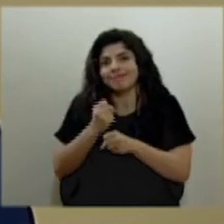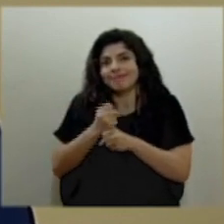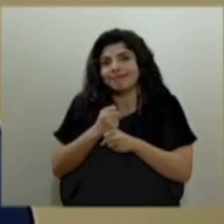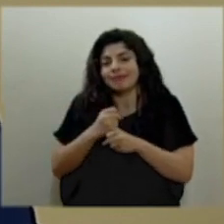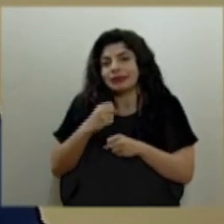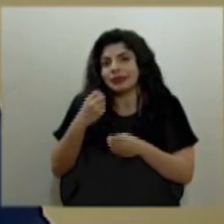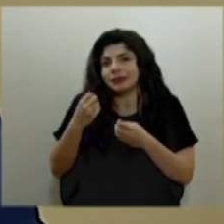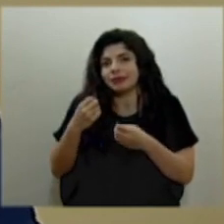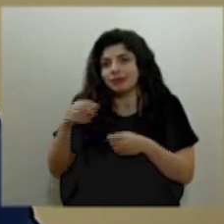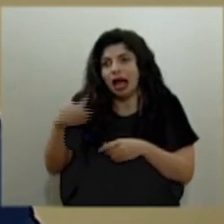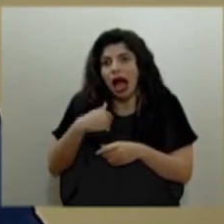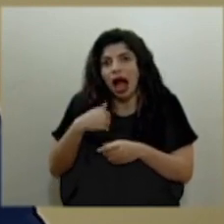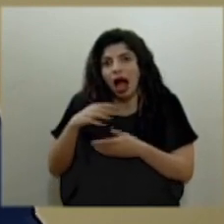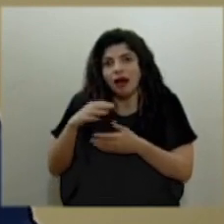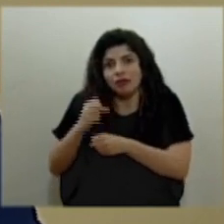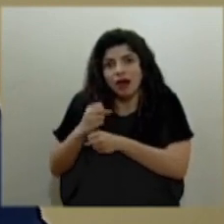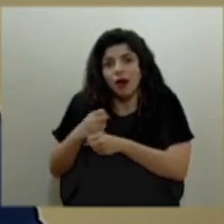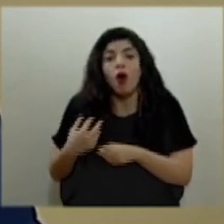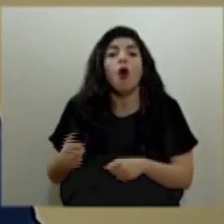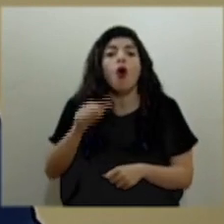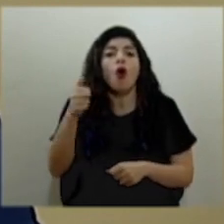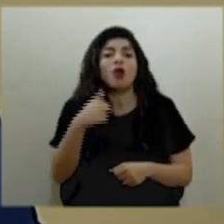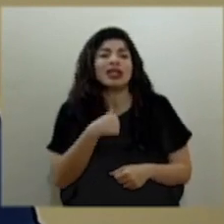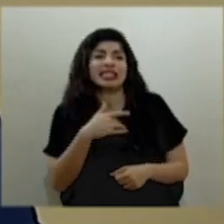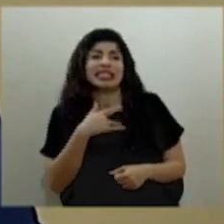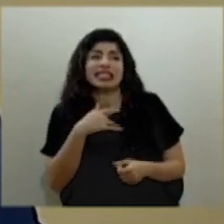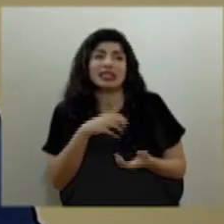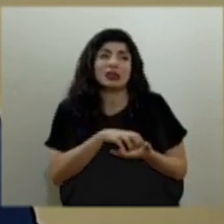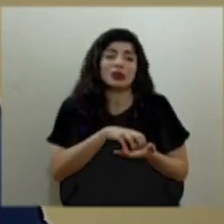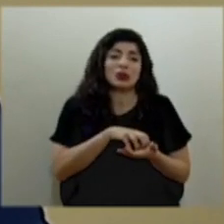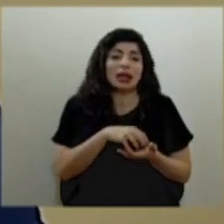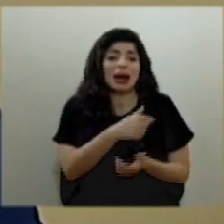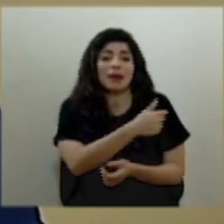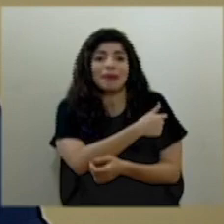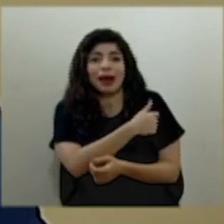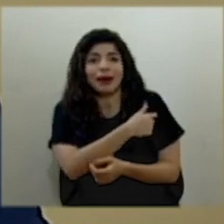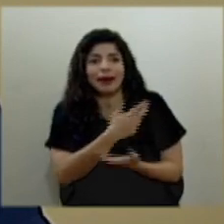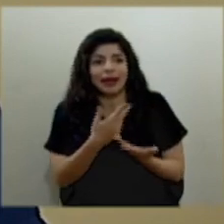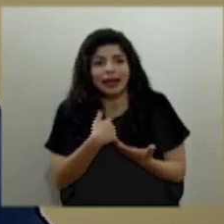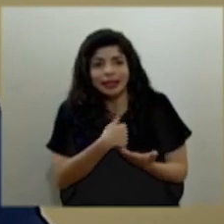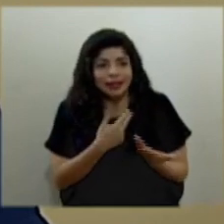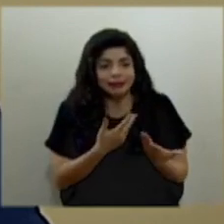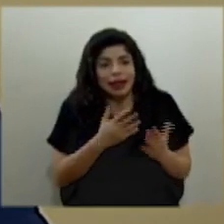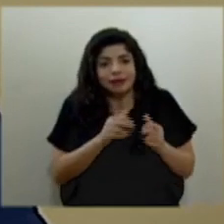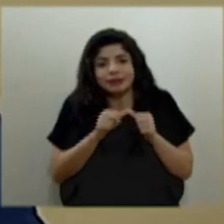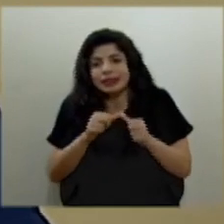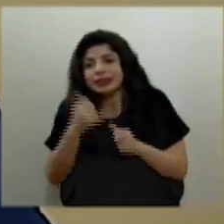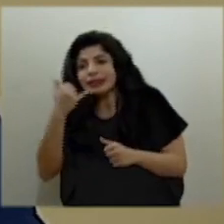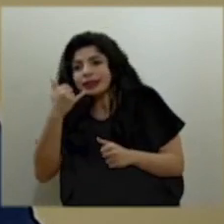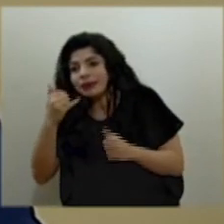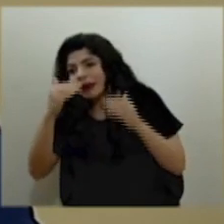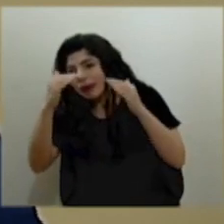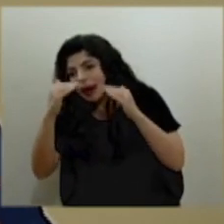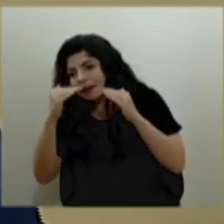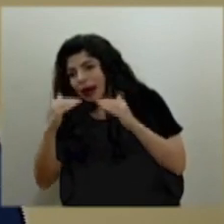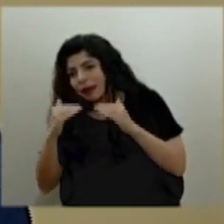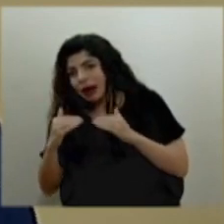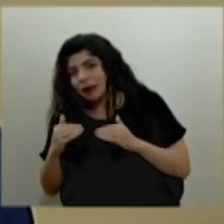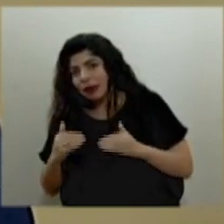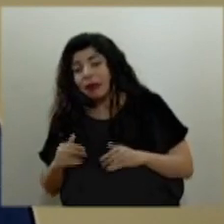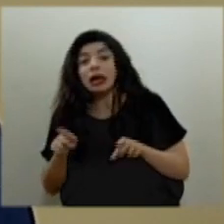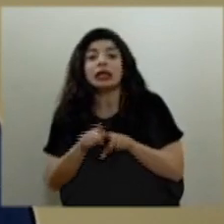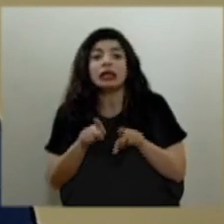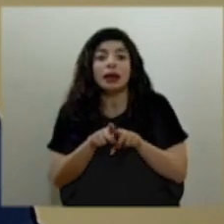laboralmente activa, otros manifiestan dudas respecto a la vacunación y entonces nosotros seguimos llamando y llamando y llamando, inclusive se